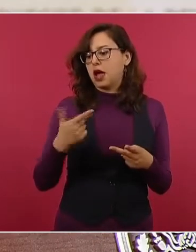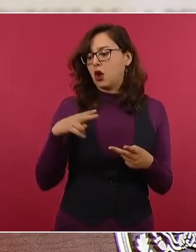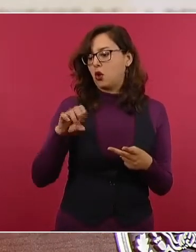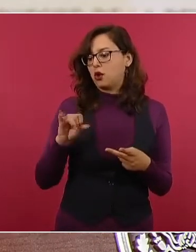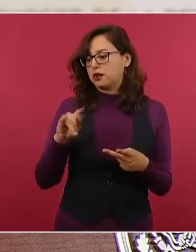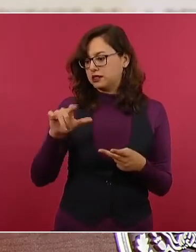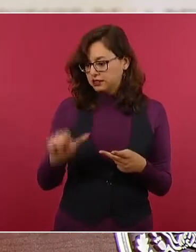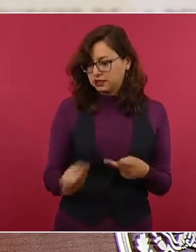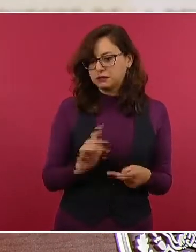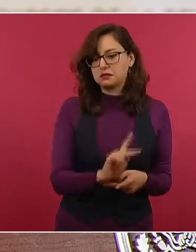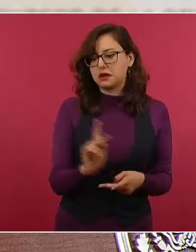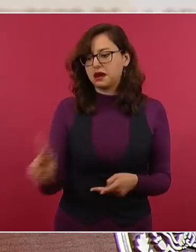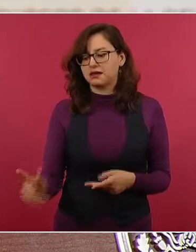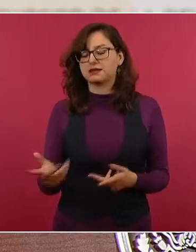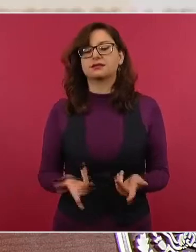Pero